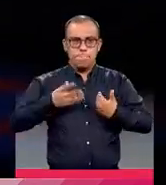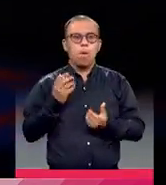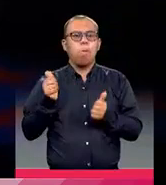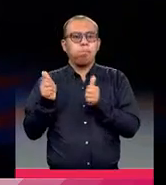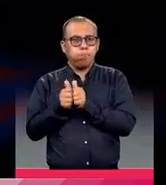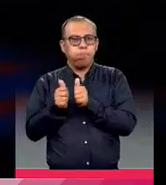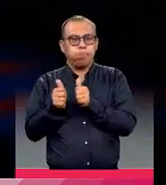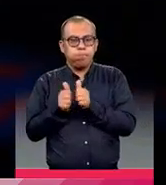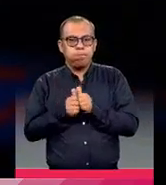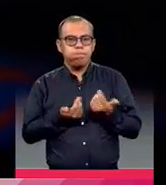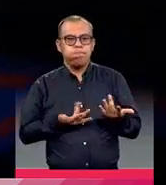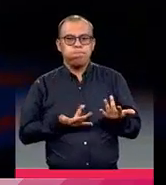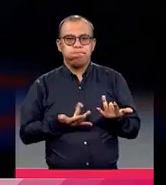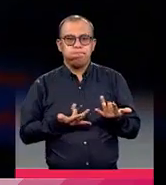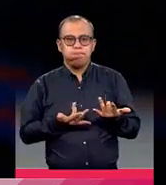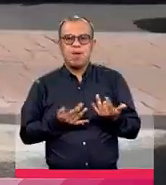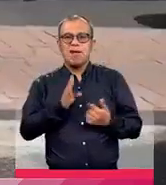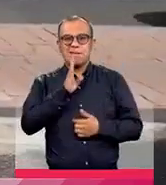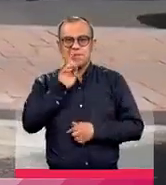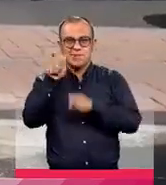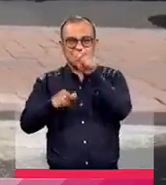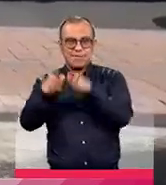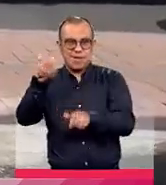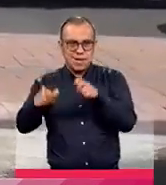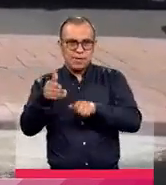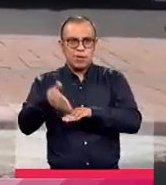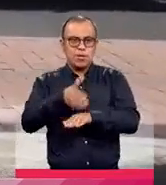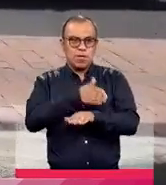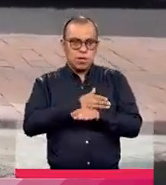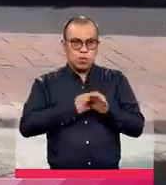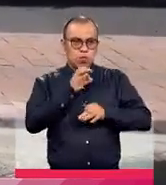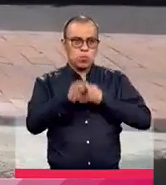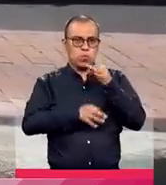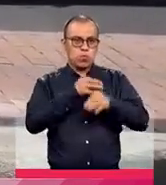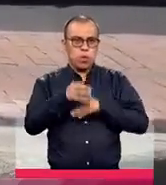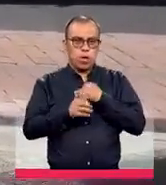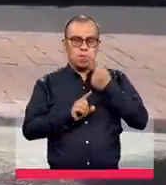ahí, a la espera del regreso de las personas que lo adoptaron y lo cuidaron por meses.